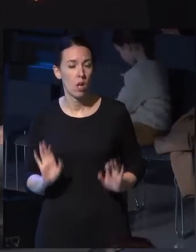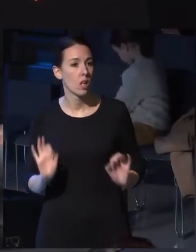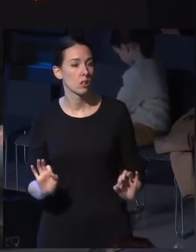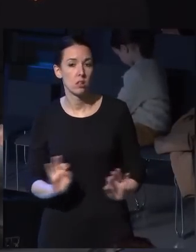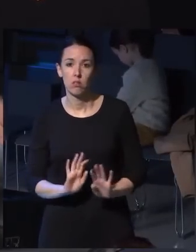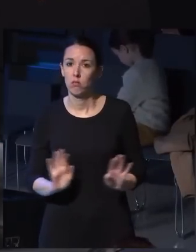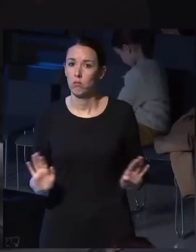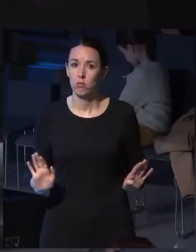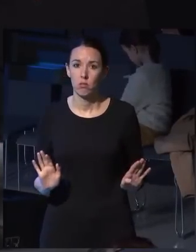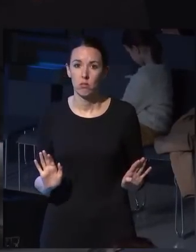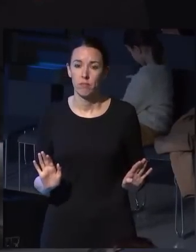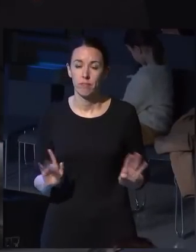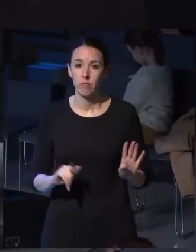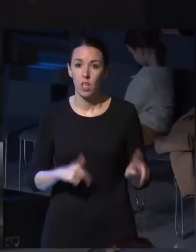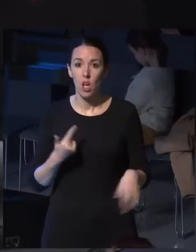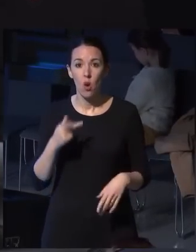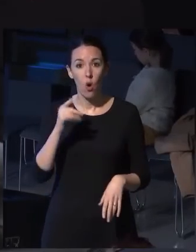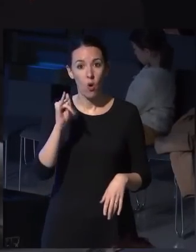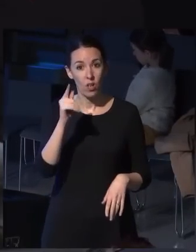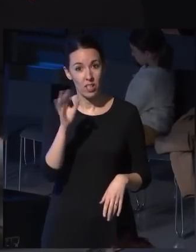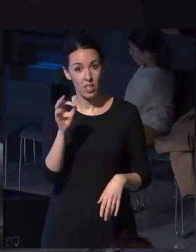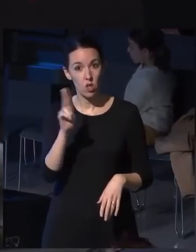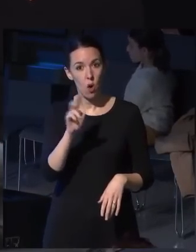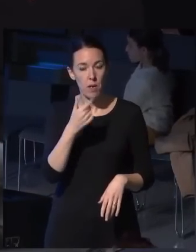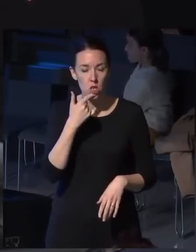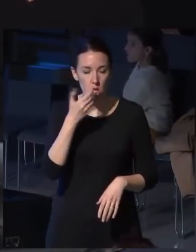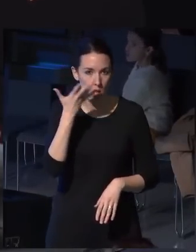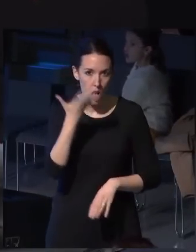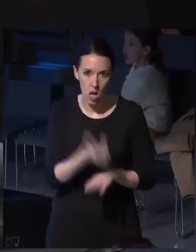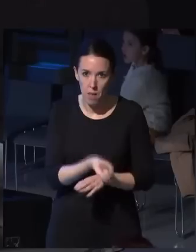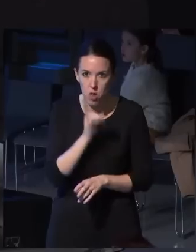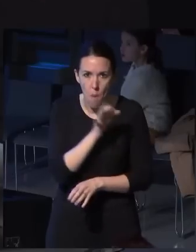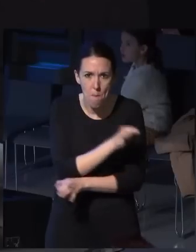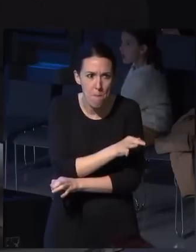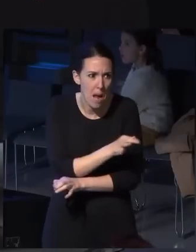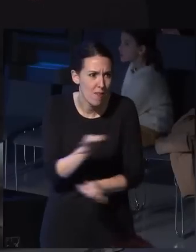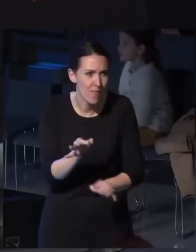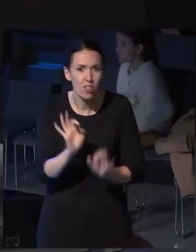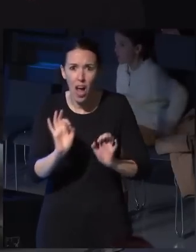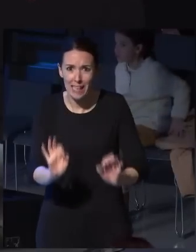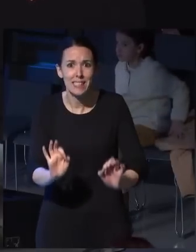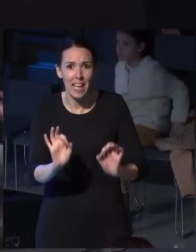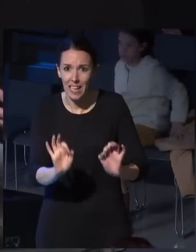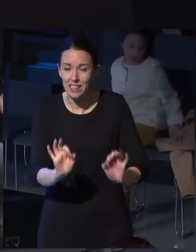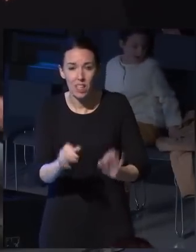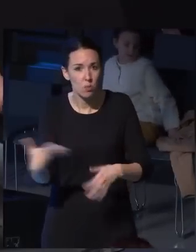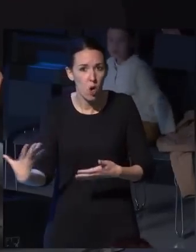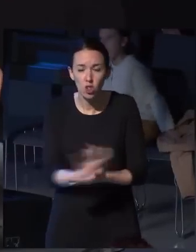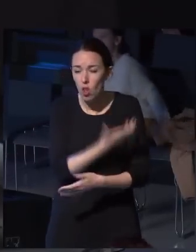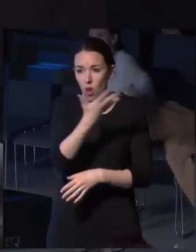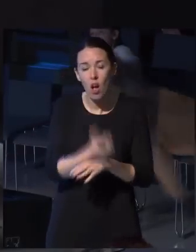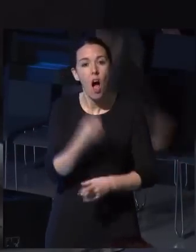está. Y luego sale Kiko Veneno diciendo, y estaba, y joder, si estaba, ¿no? Claro, porque claro. Estaba todo ahí, el sentimiento. A